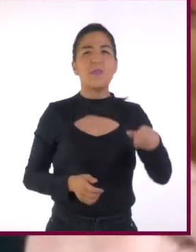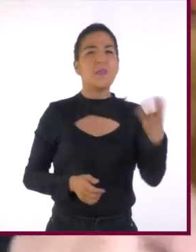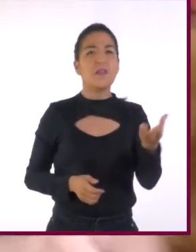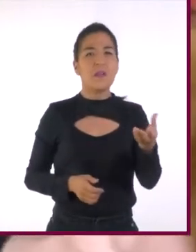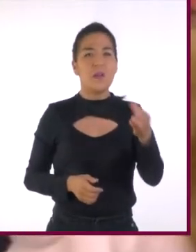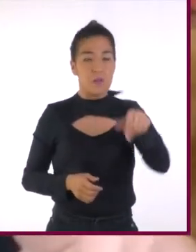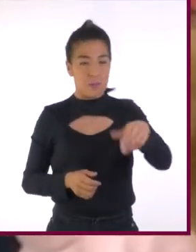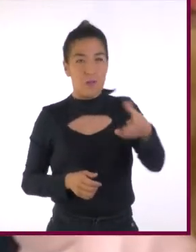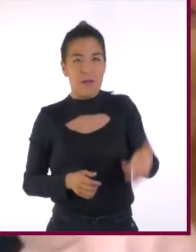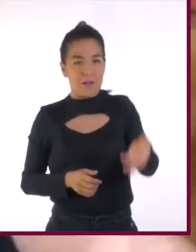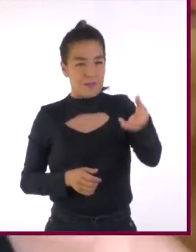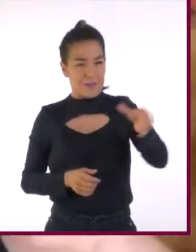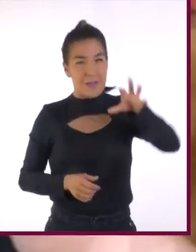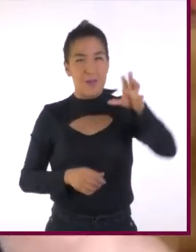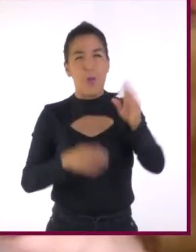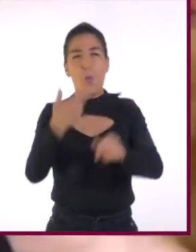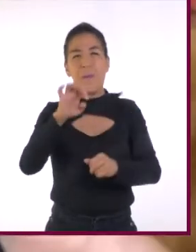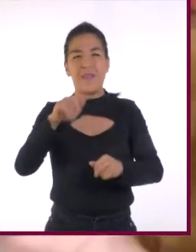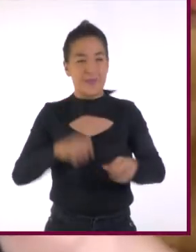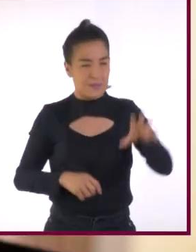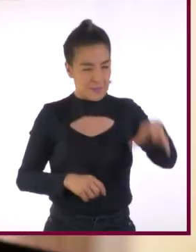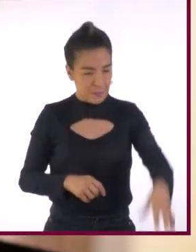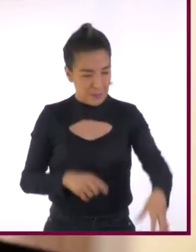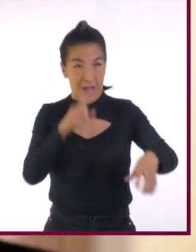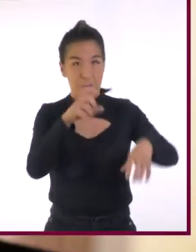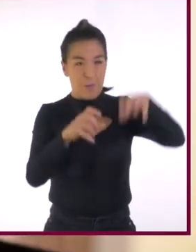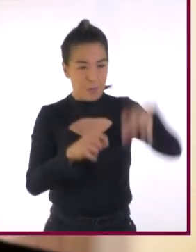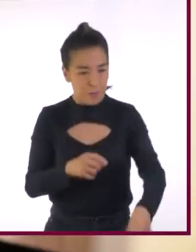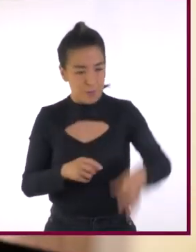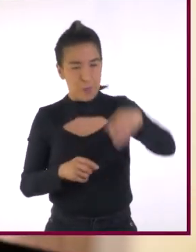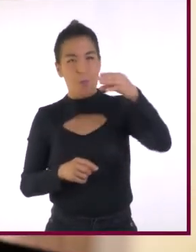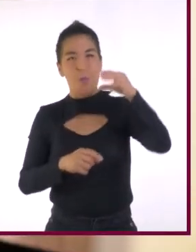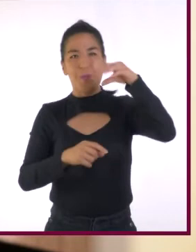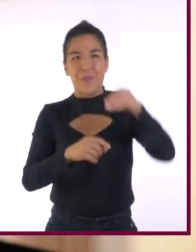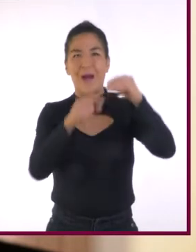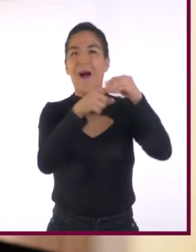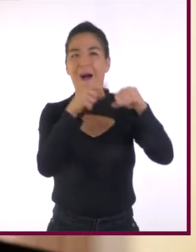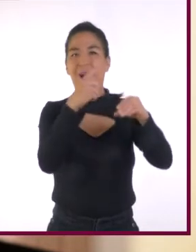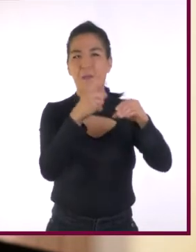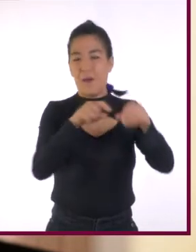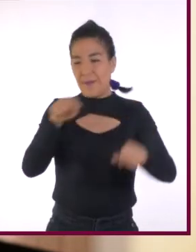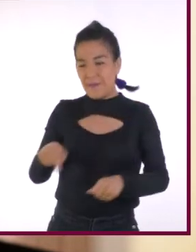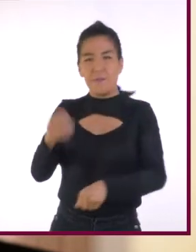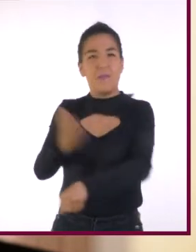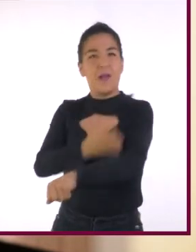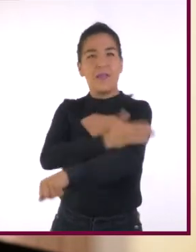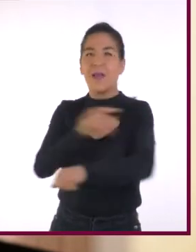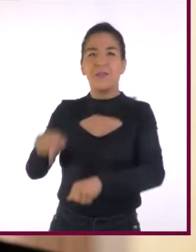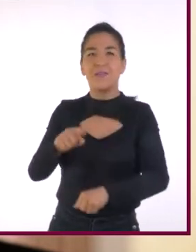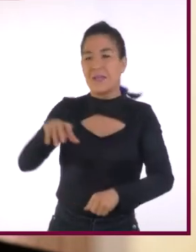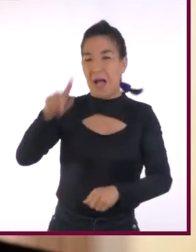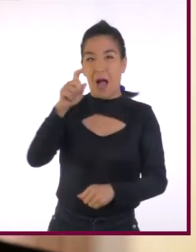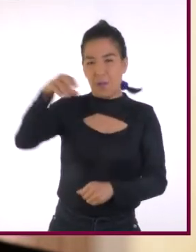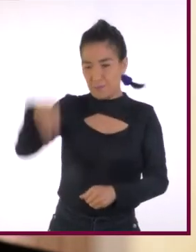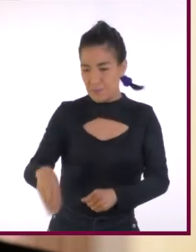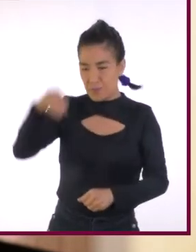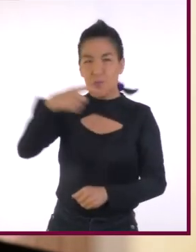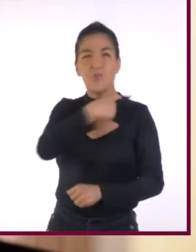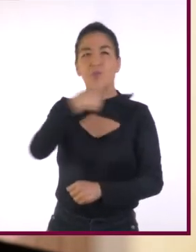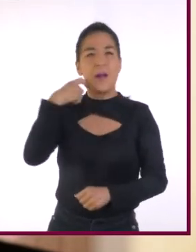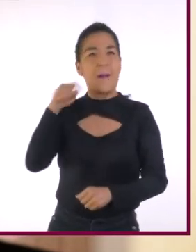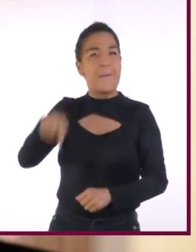punto. Es la forma de verlo matemáticamente, se dice una masa puntual. Y es porque realmente si tú